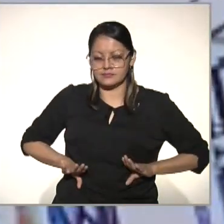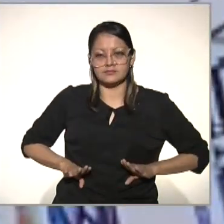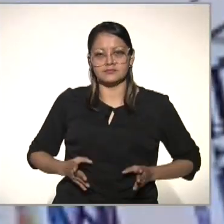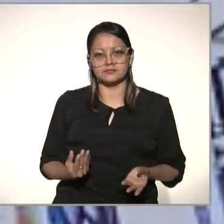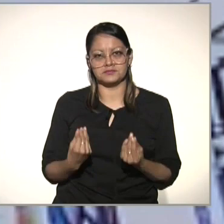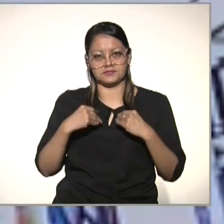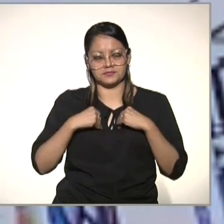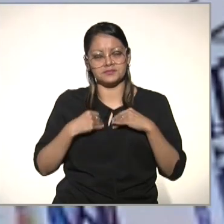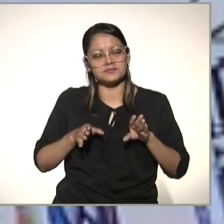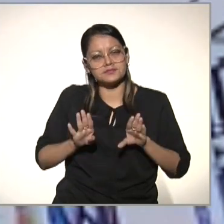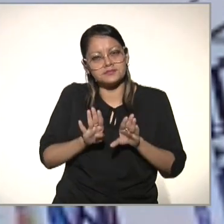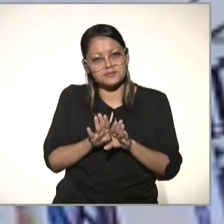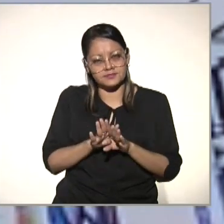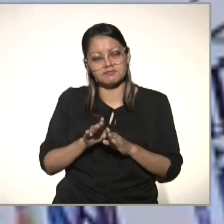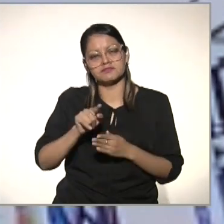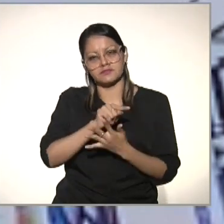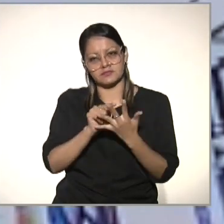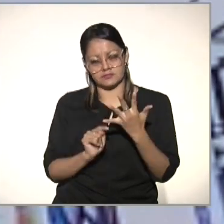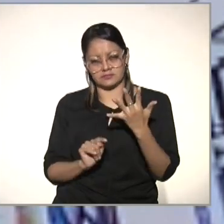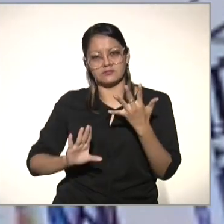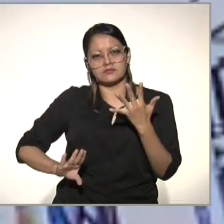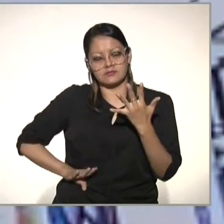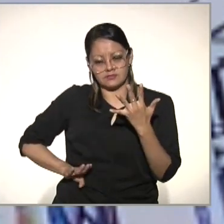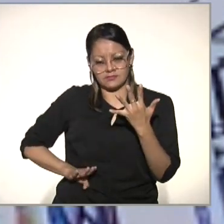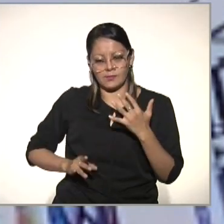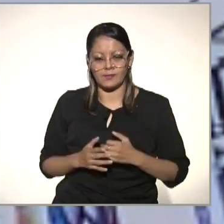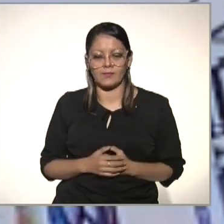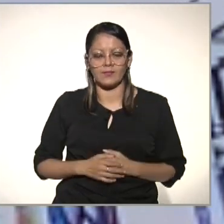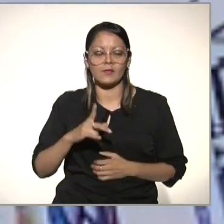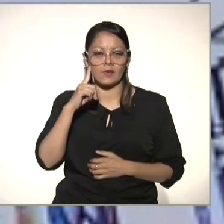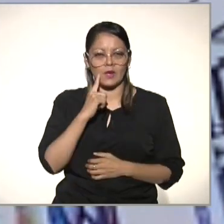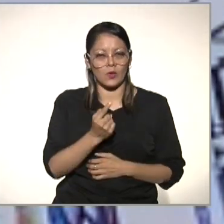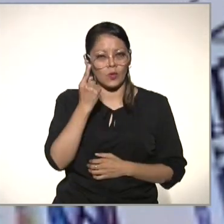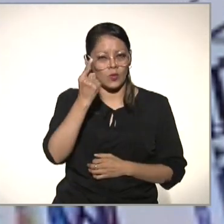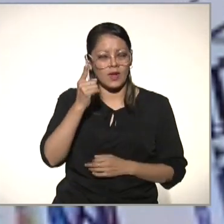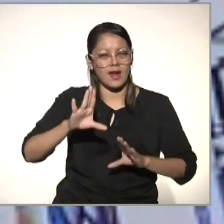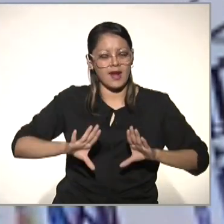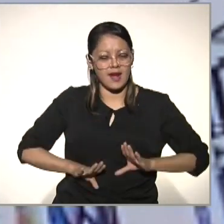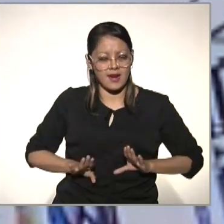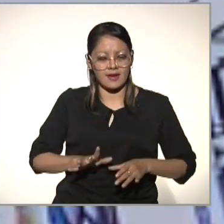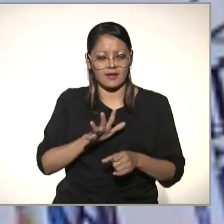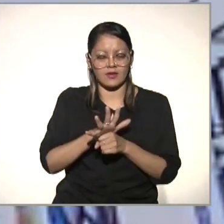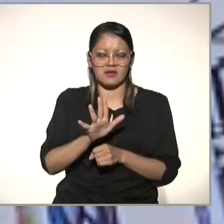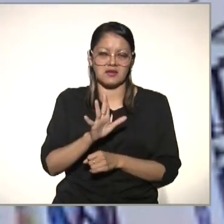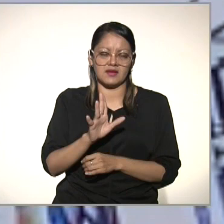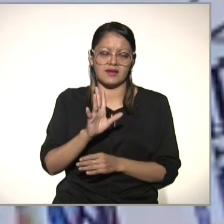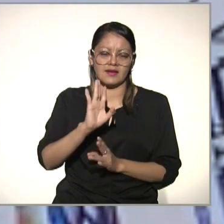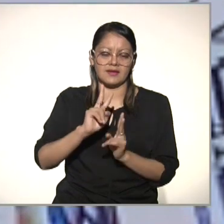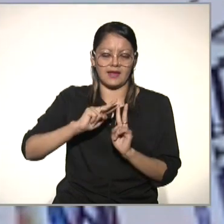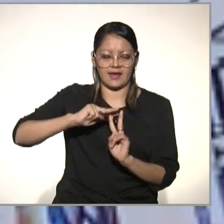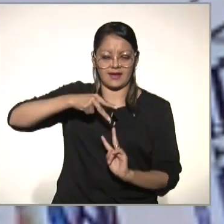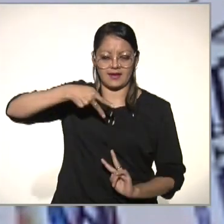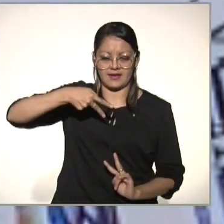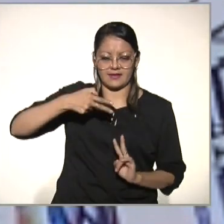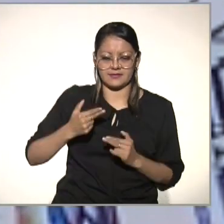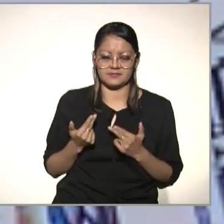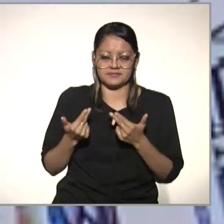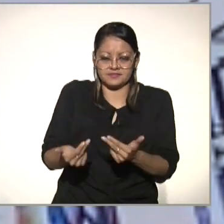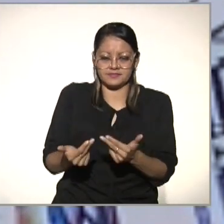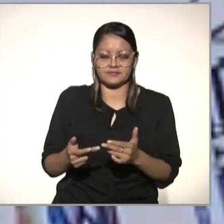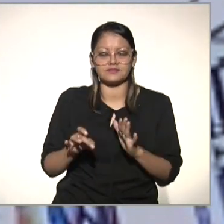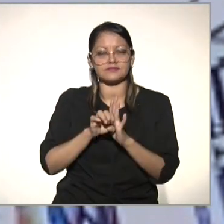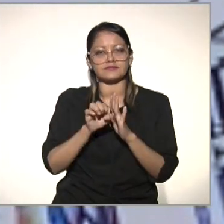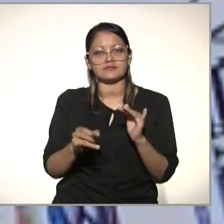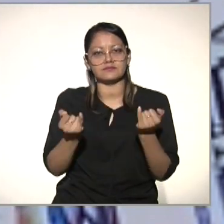forma de muchas características. Hay una característica que es como muy genética, que es como